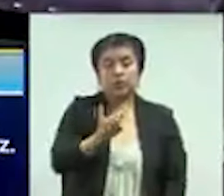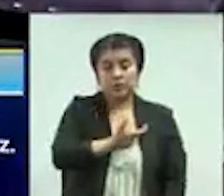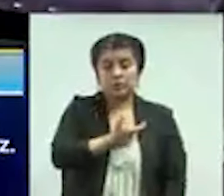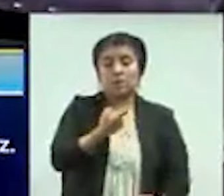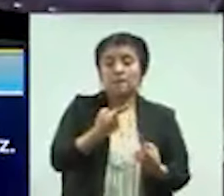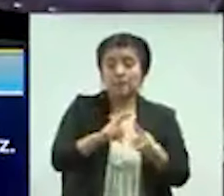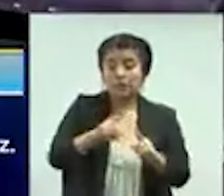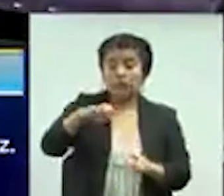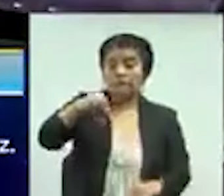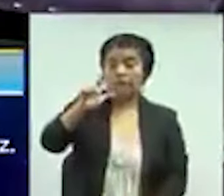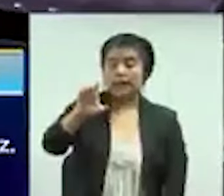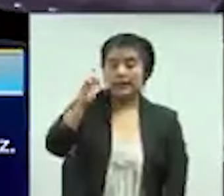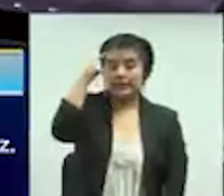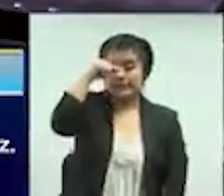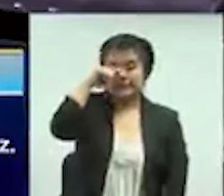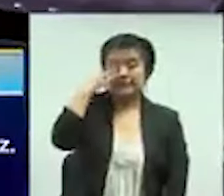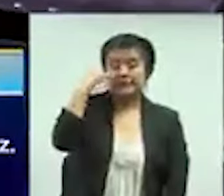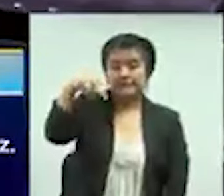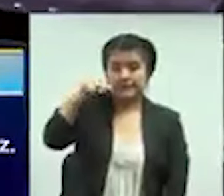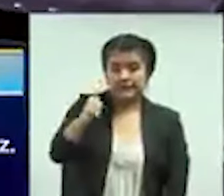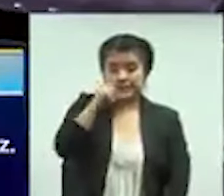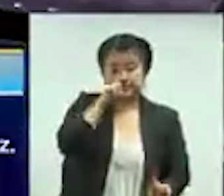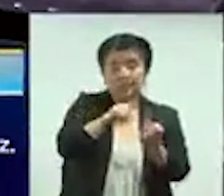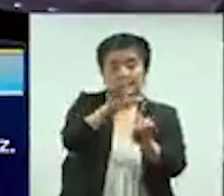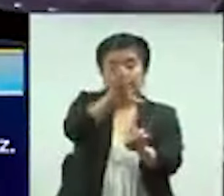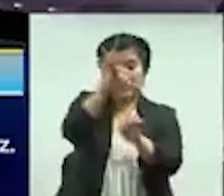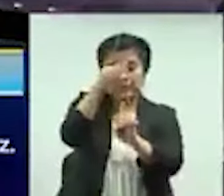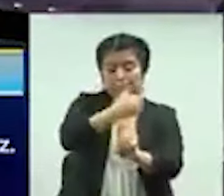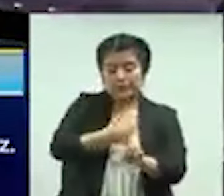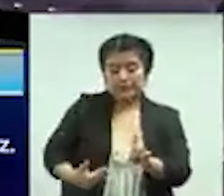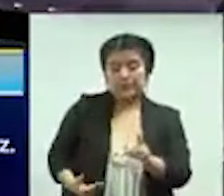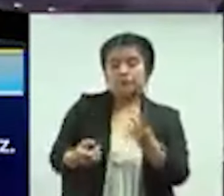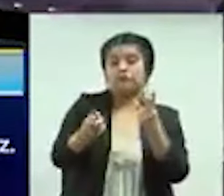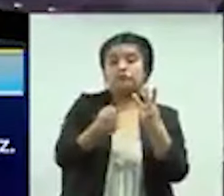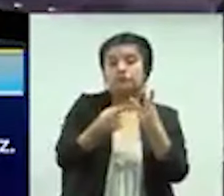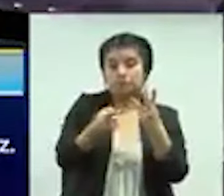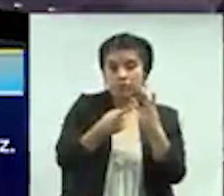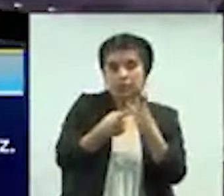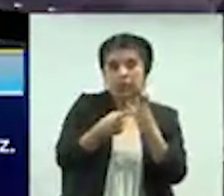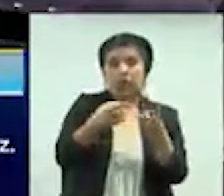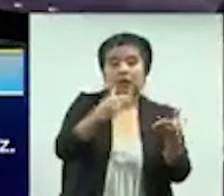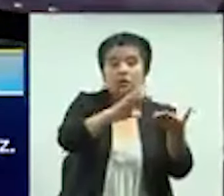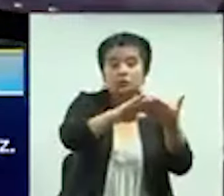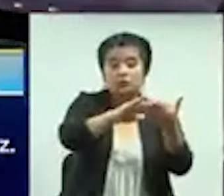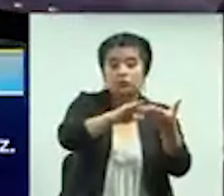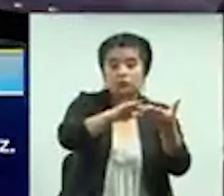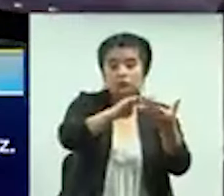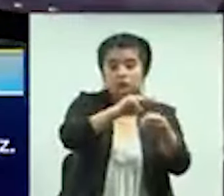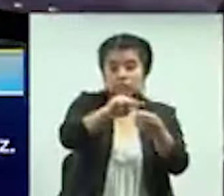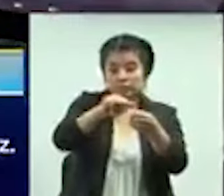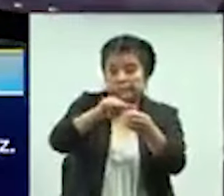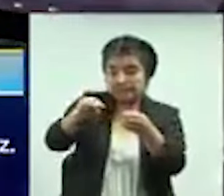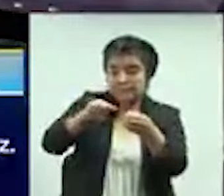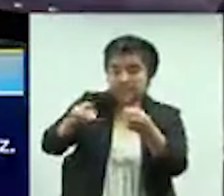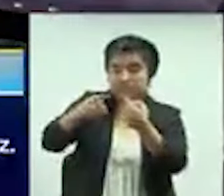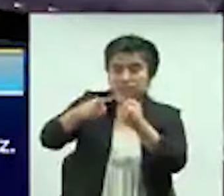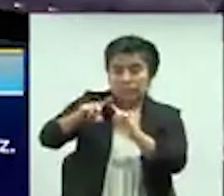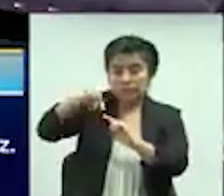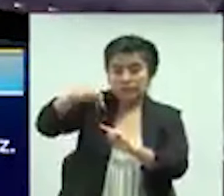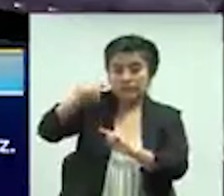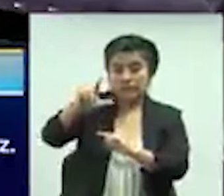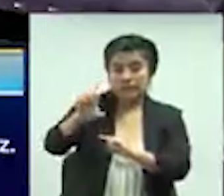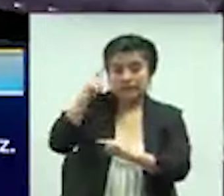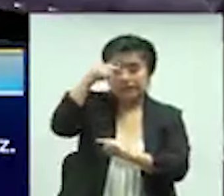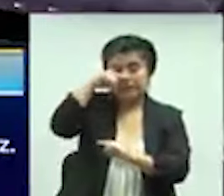elecciones presidenciales en las que se elige al presidente y elecciones locales para los municipios palestinos. Estas últimas